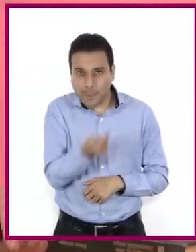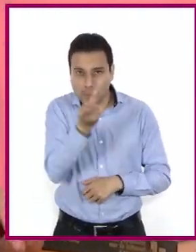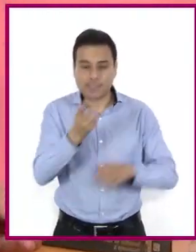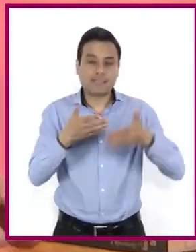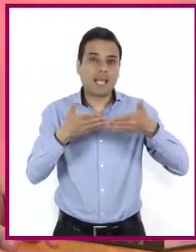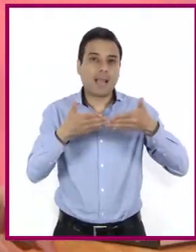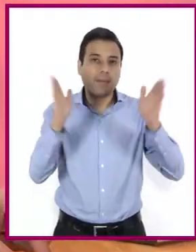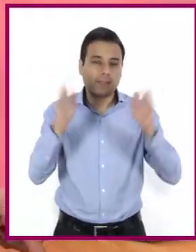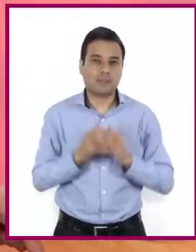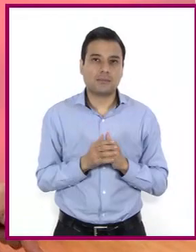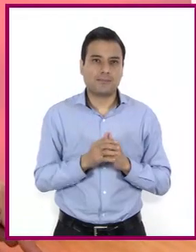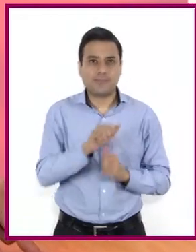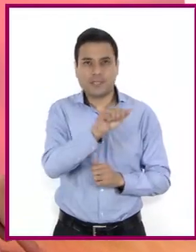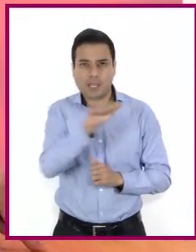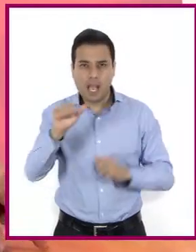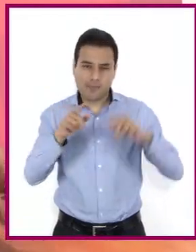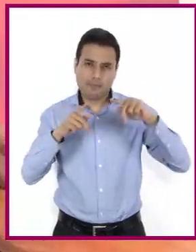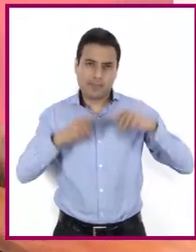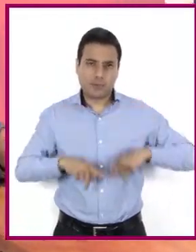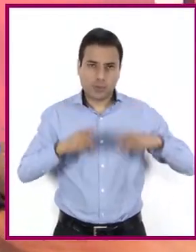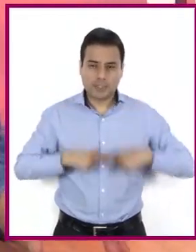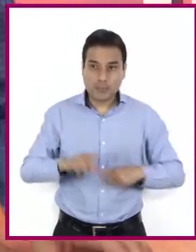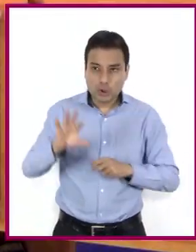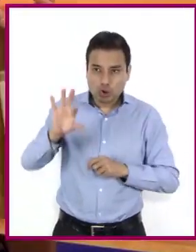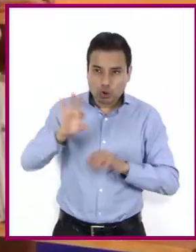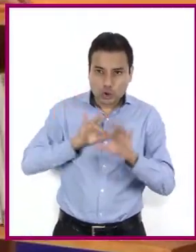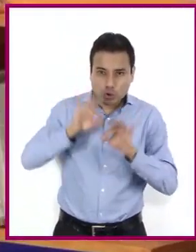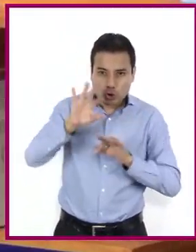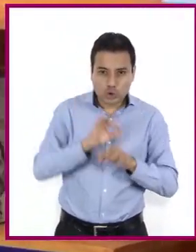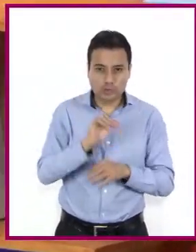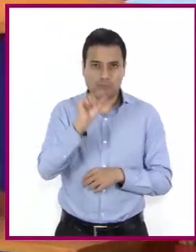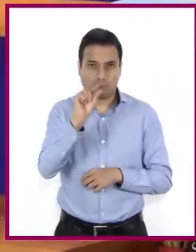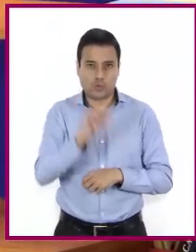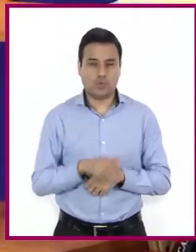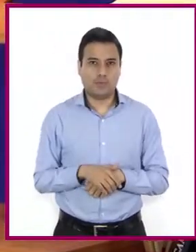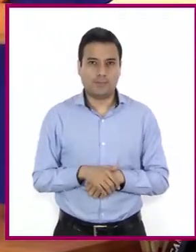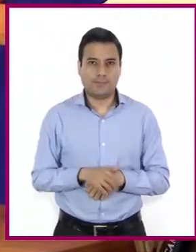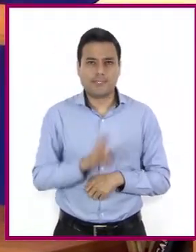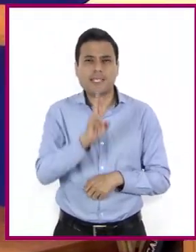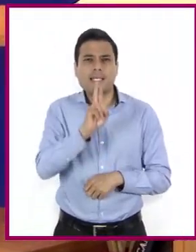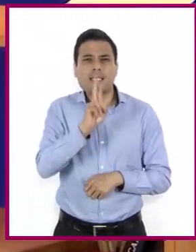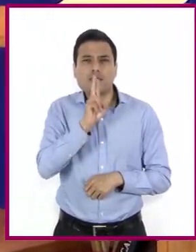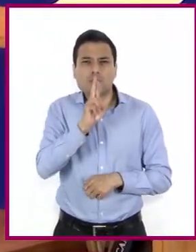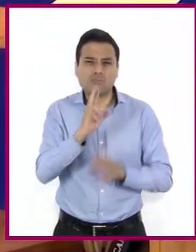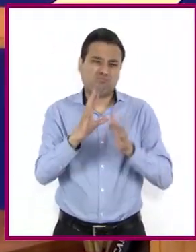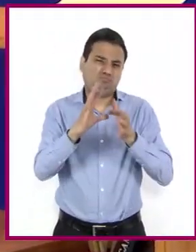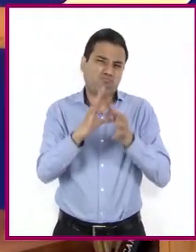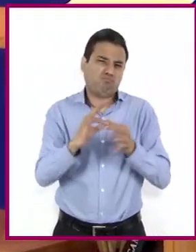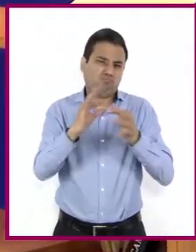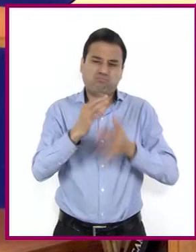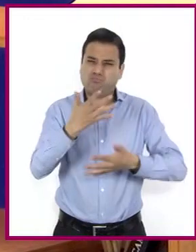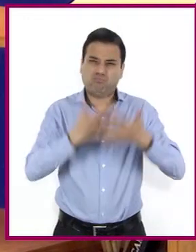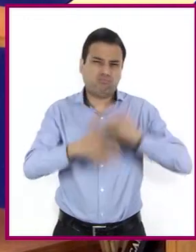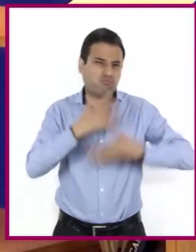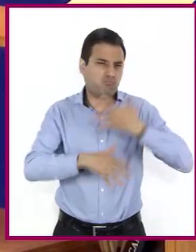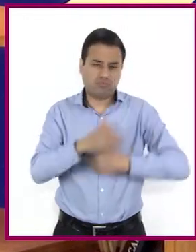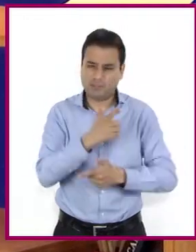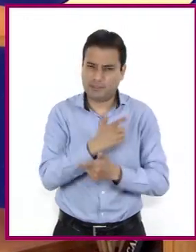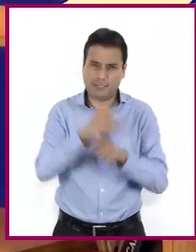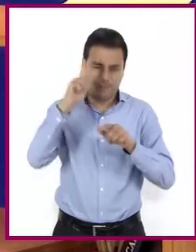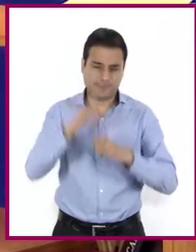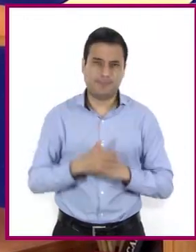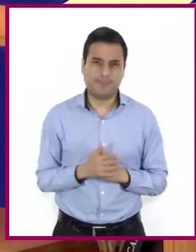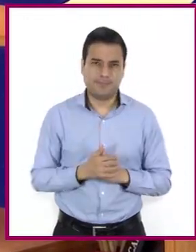puede aplicarse a un número reducido de personas que responde todo lo que desea y expresa su opinión sobre un